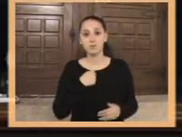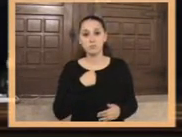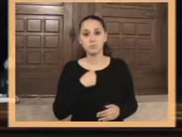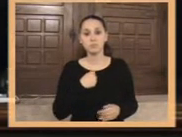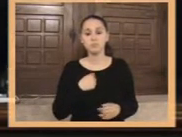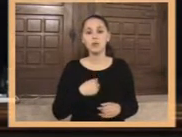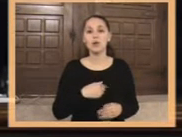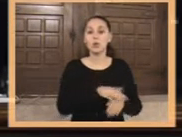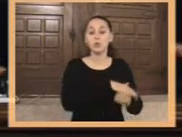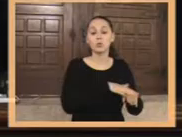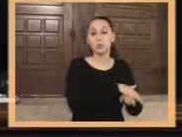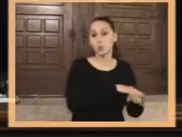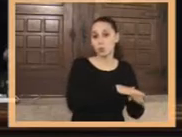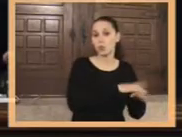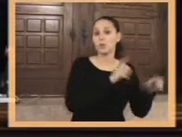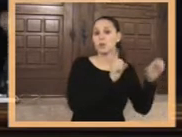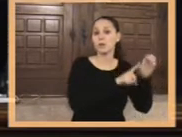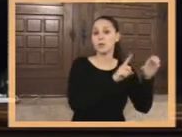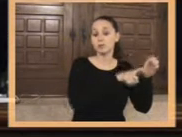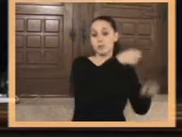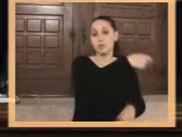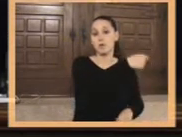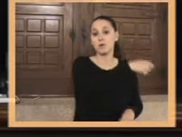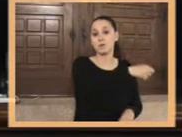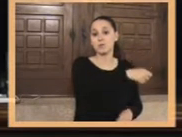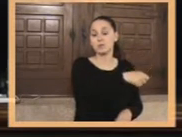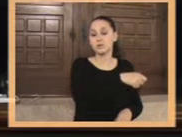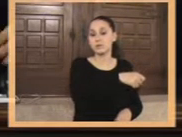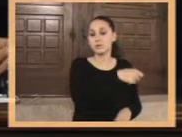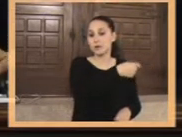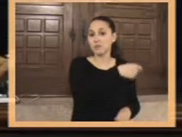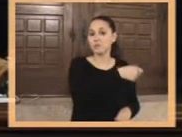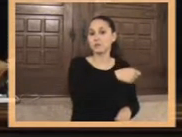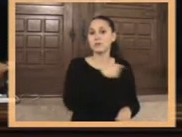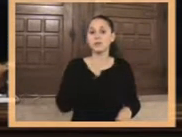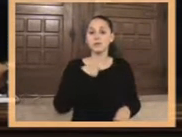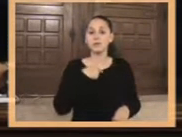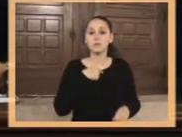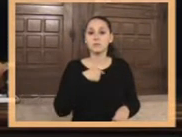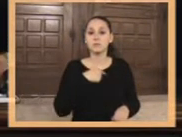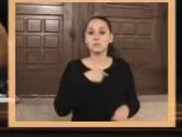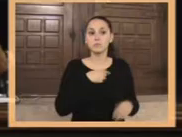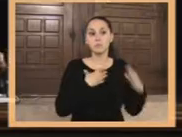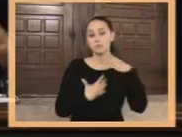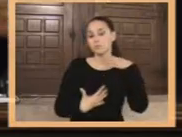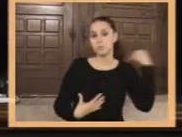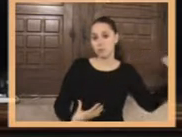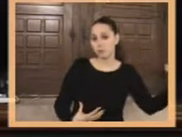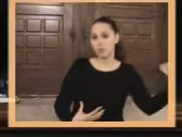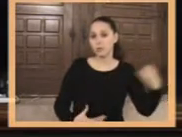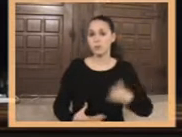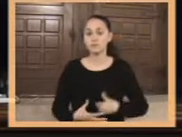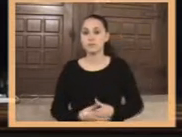señor Fernández Vara, pues a buen seguro él entiende esa situación, que posiblemente usted, como ha aclarado aquí, pues no la entiende. Yo, de todas maneras, en